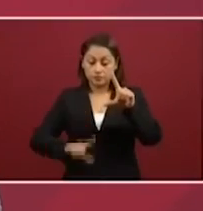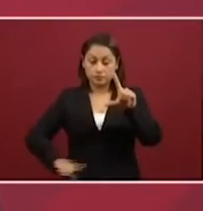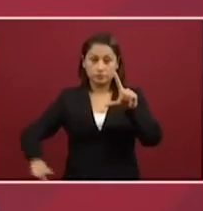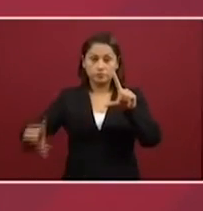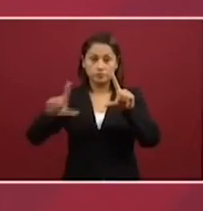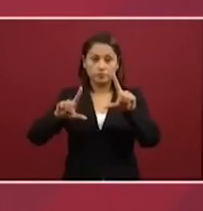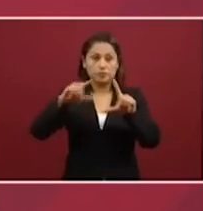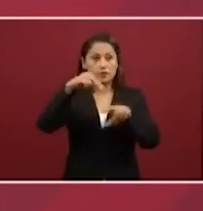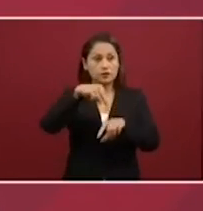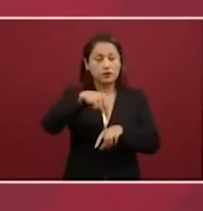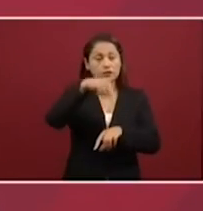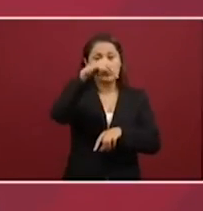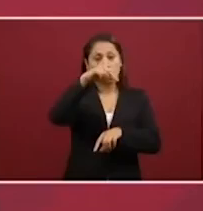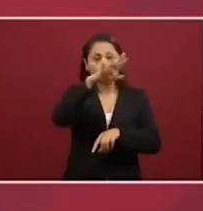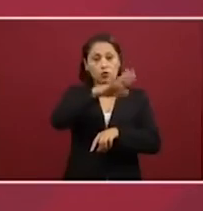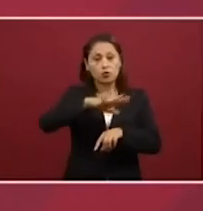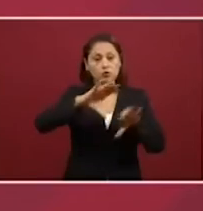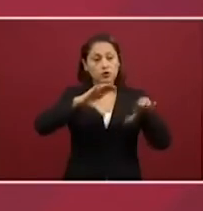que tienen